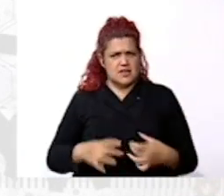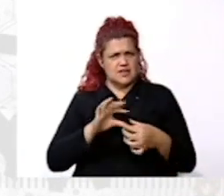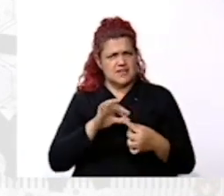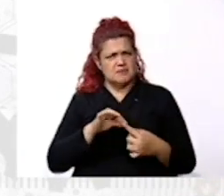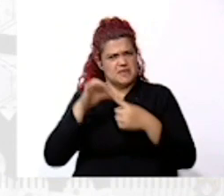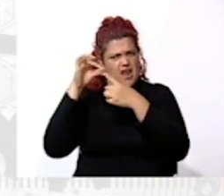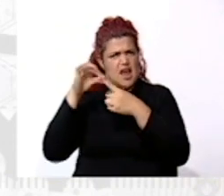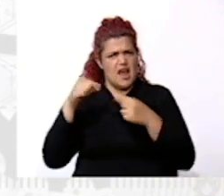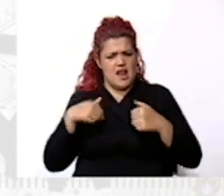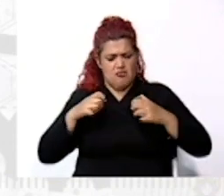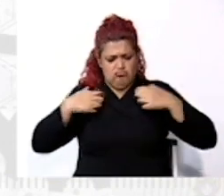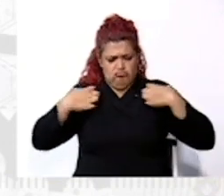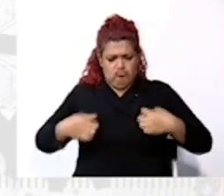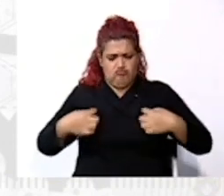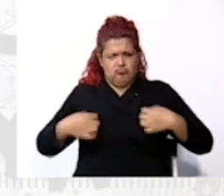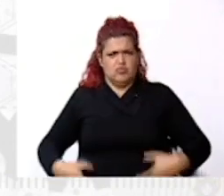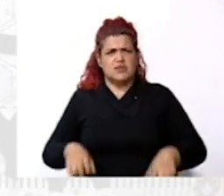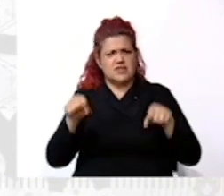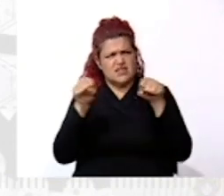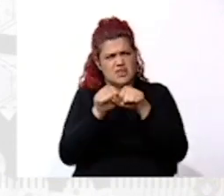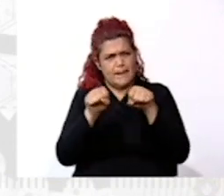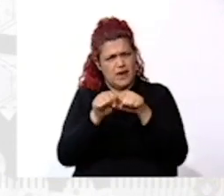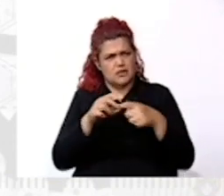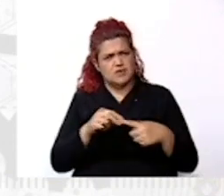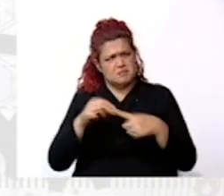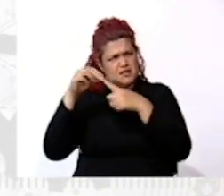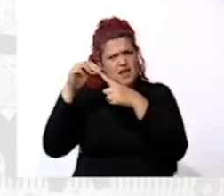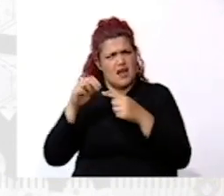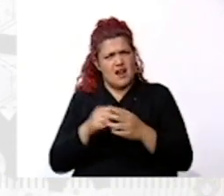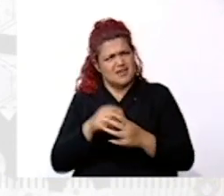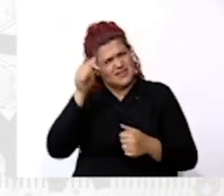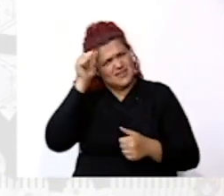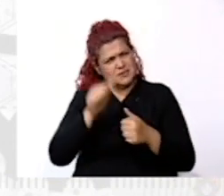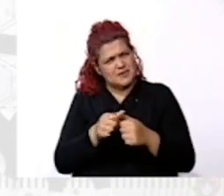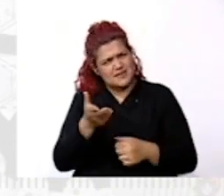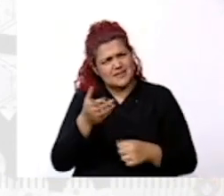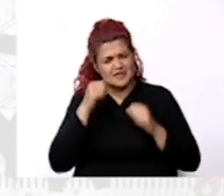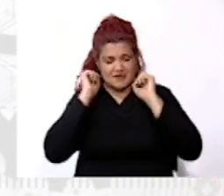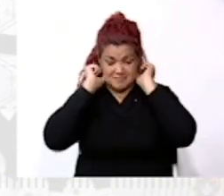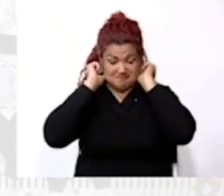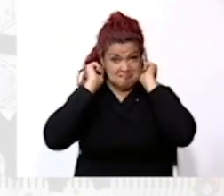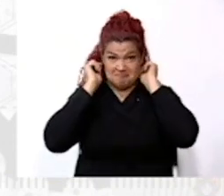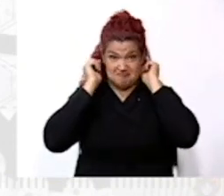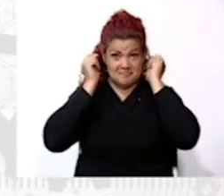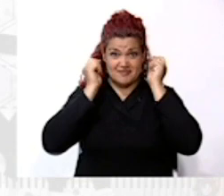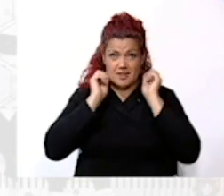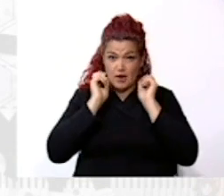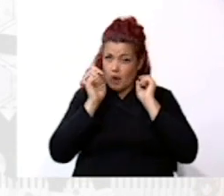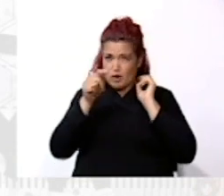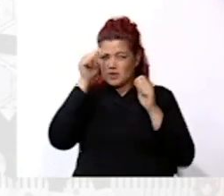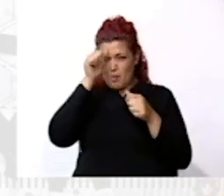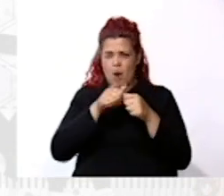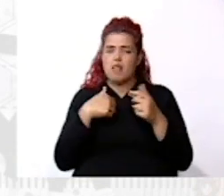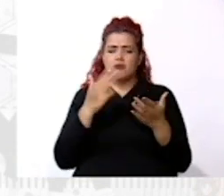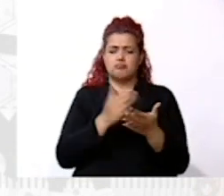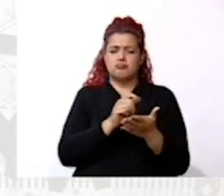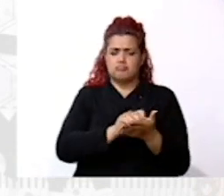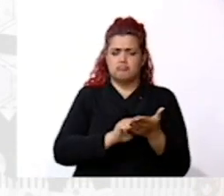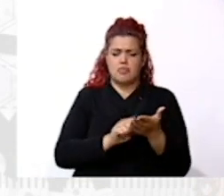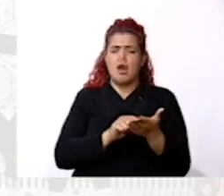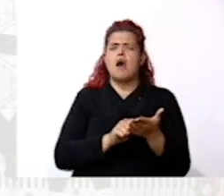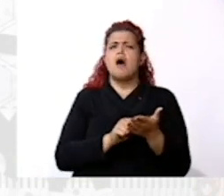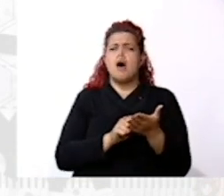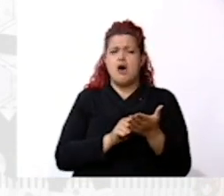especiales, delantales, zapatos especiales. ¿Recuerdan? Si no, revisen en el cuaderno todo lo que